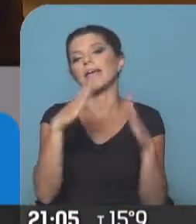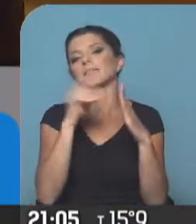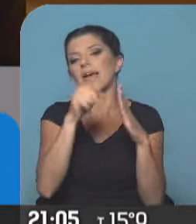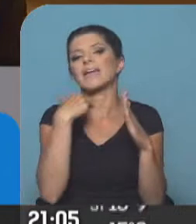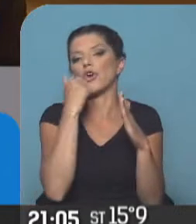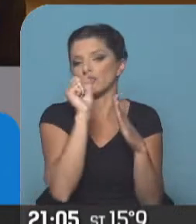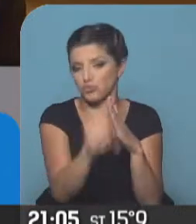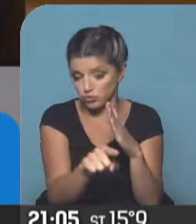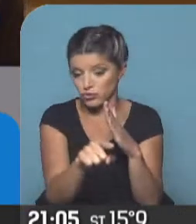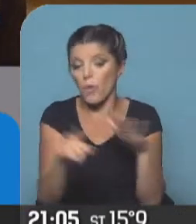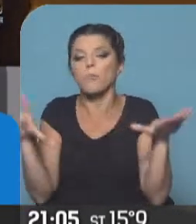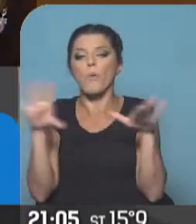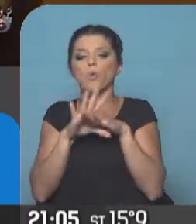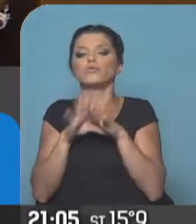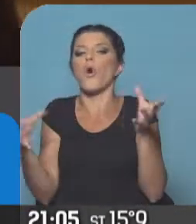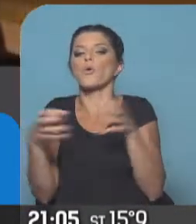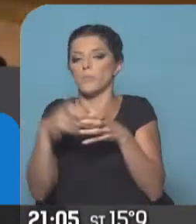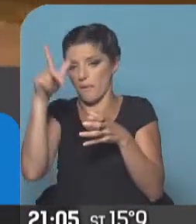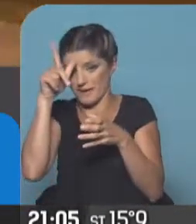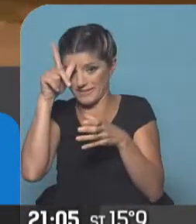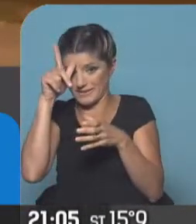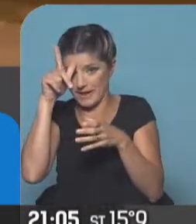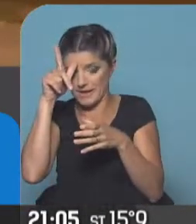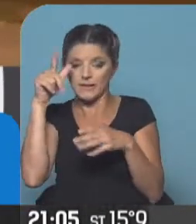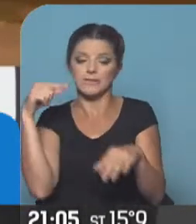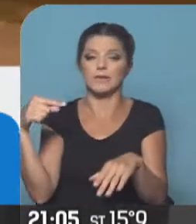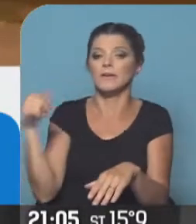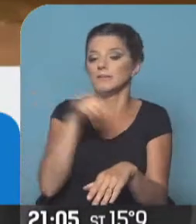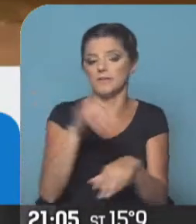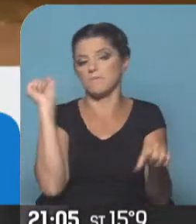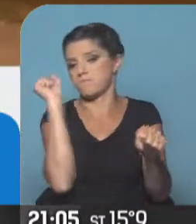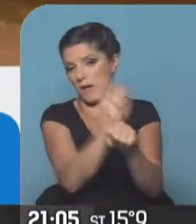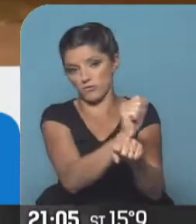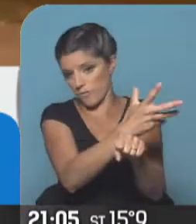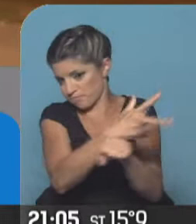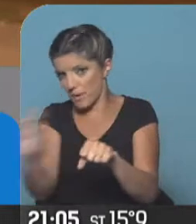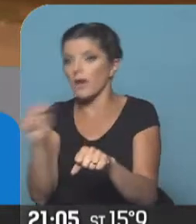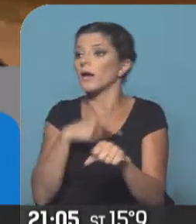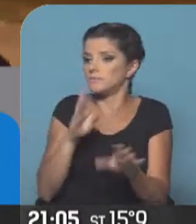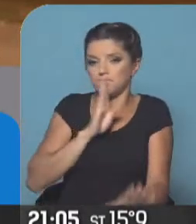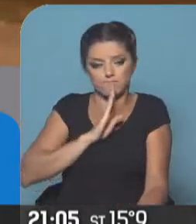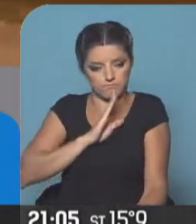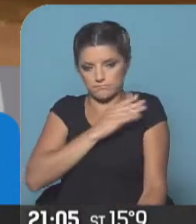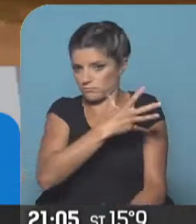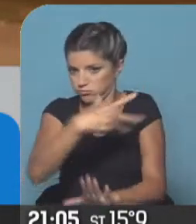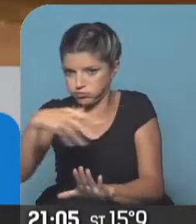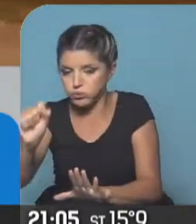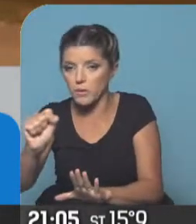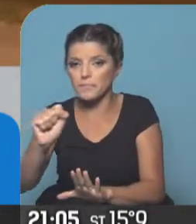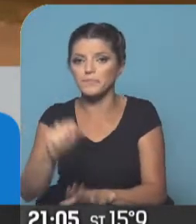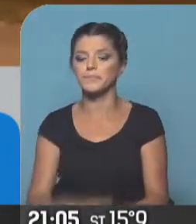policial donde fue detenido, no opuso resistencia, fue esposado y trasladado, ya eso de